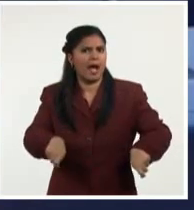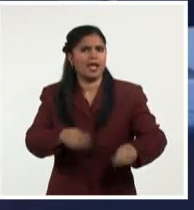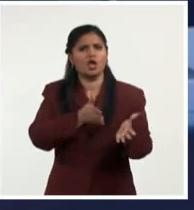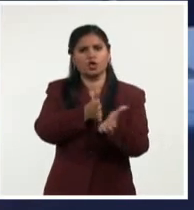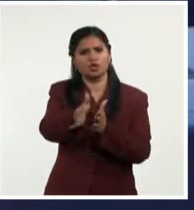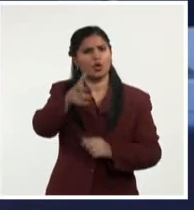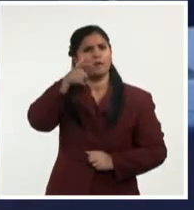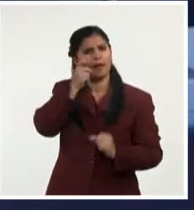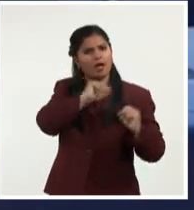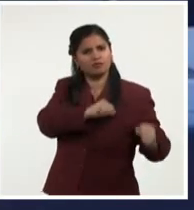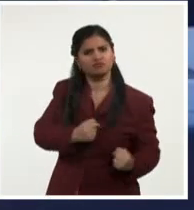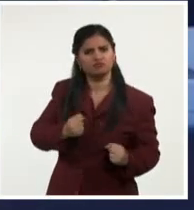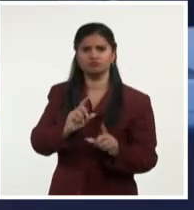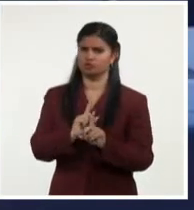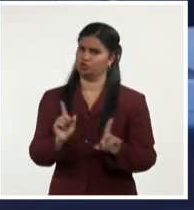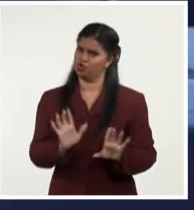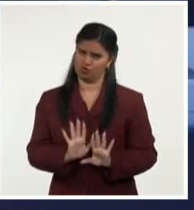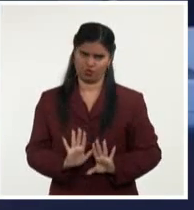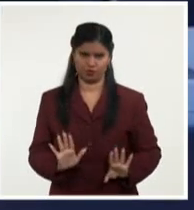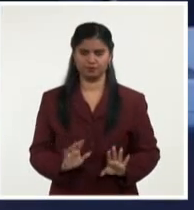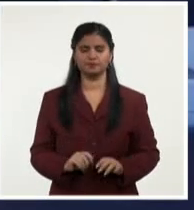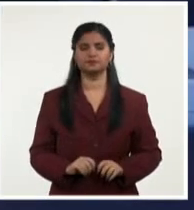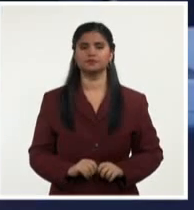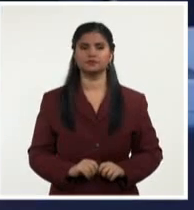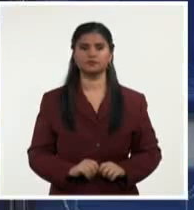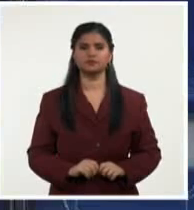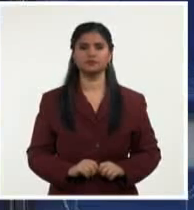se destine a cubrir las necesidades de la población.